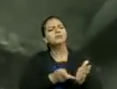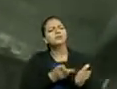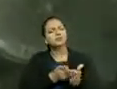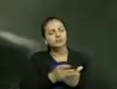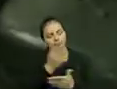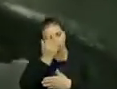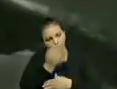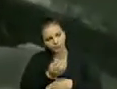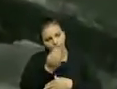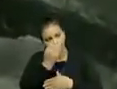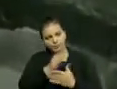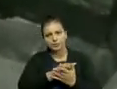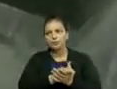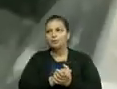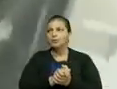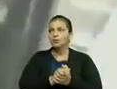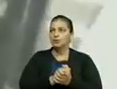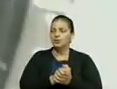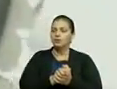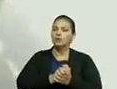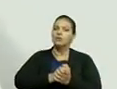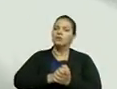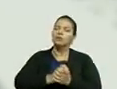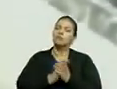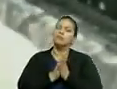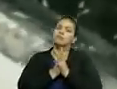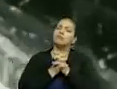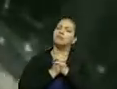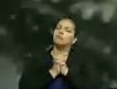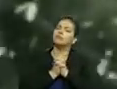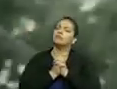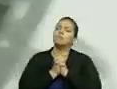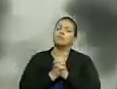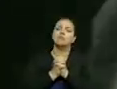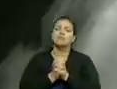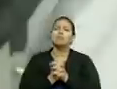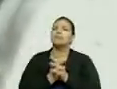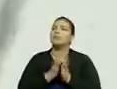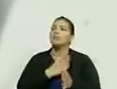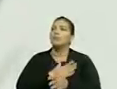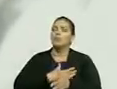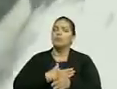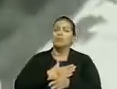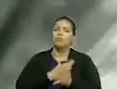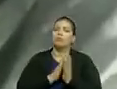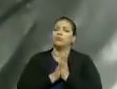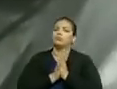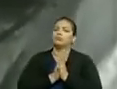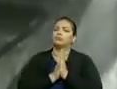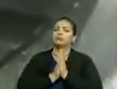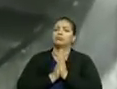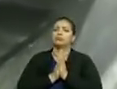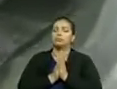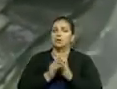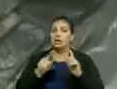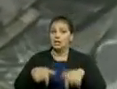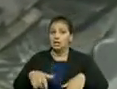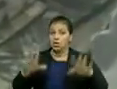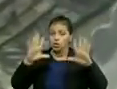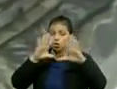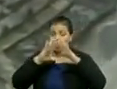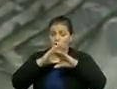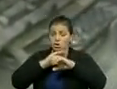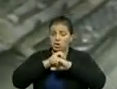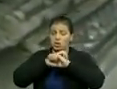Pues, caballero, buenos días. Señor alcalde, autoridades, por favor, esta parte de aquí que va al Cerro Redondo, en la madrugada, es oscuro, no se ve.